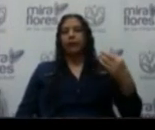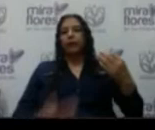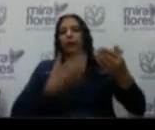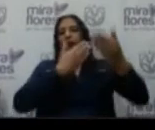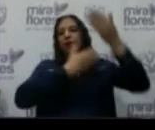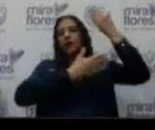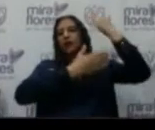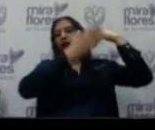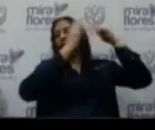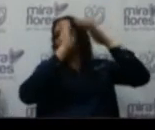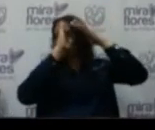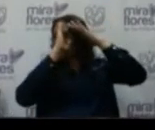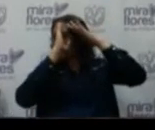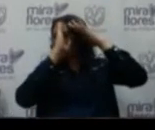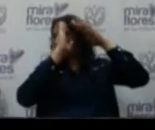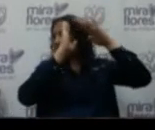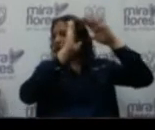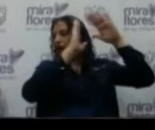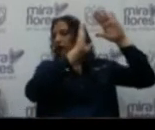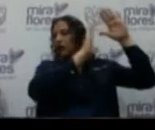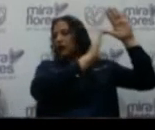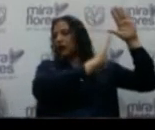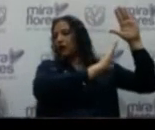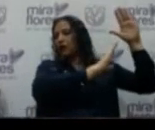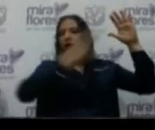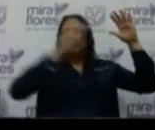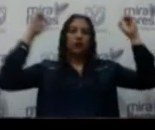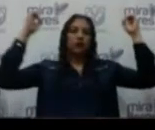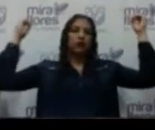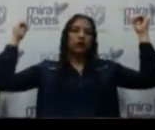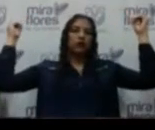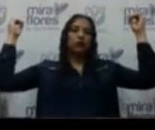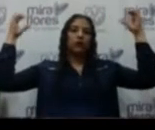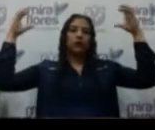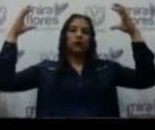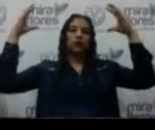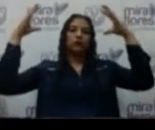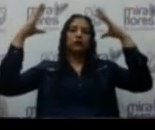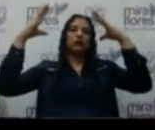seámoslo siempre, y antes niegue